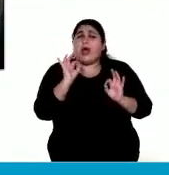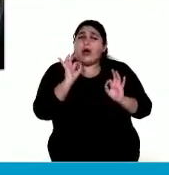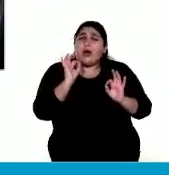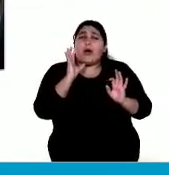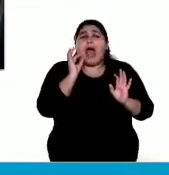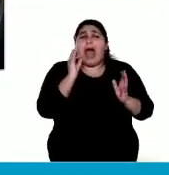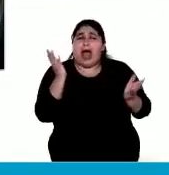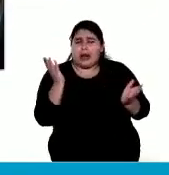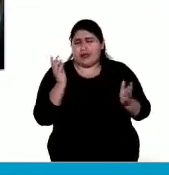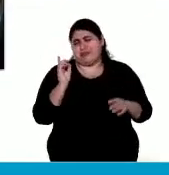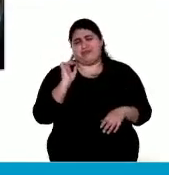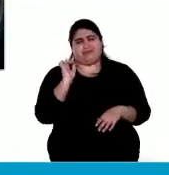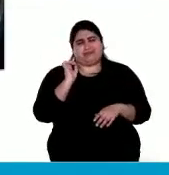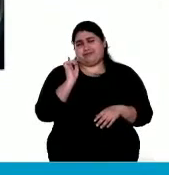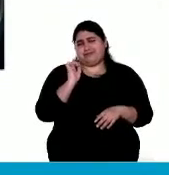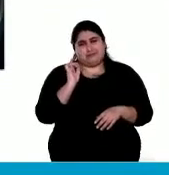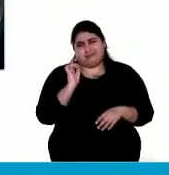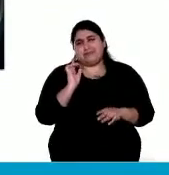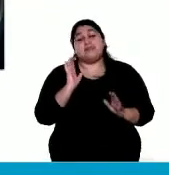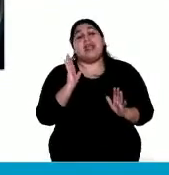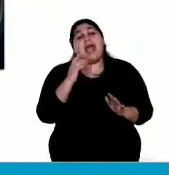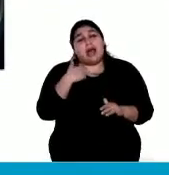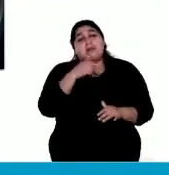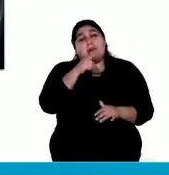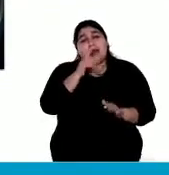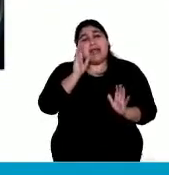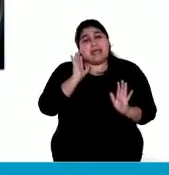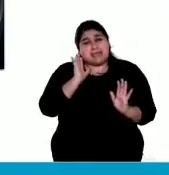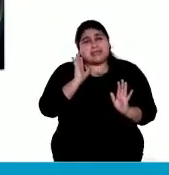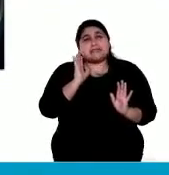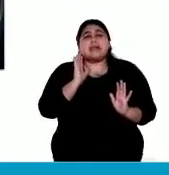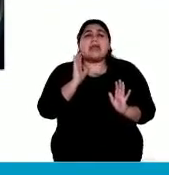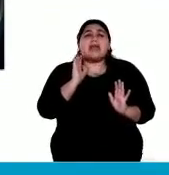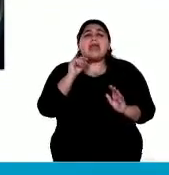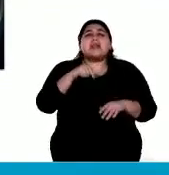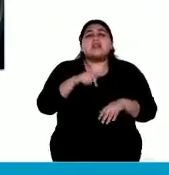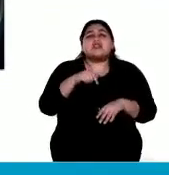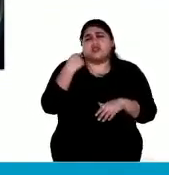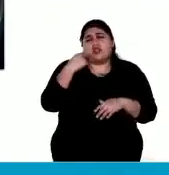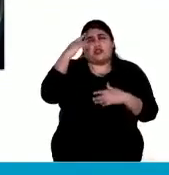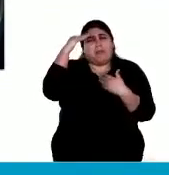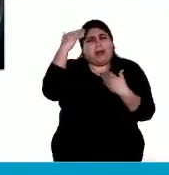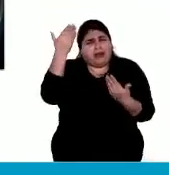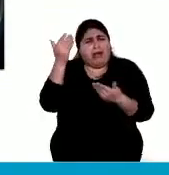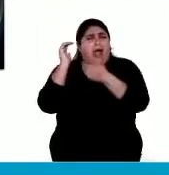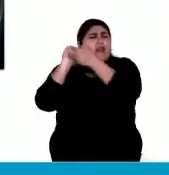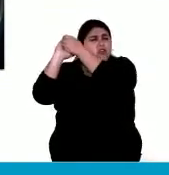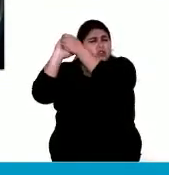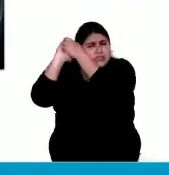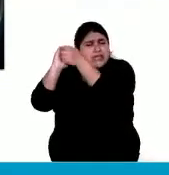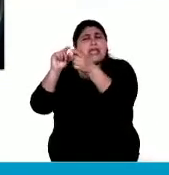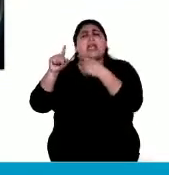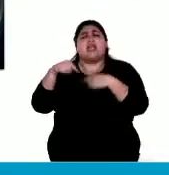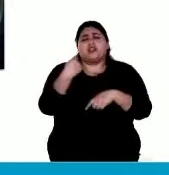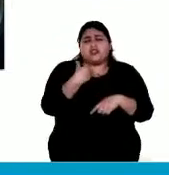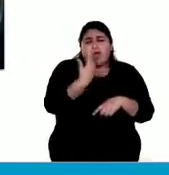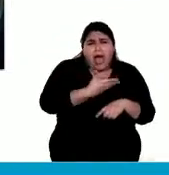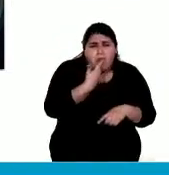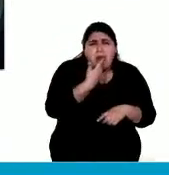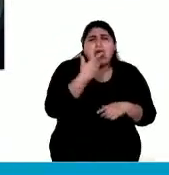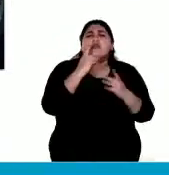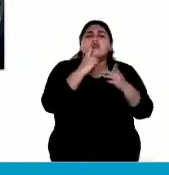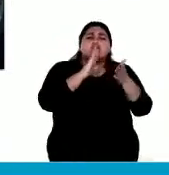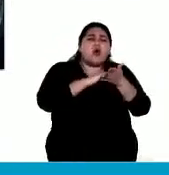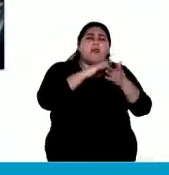A mí me parece que en este lugar donde hoy hemos homenajeado a Raúl Alfonsín, donde hemos hablado de la Noche de los Lápices,